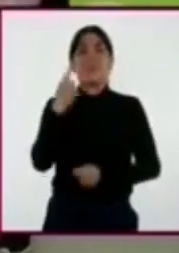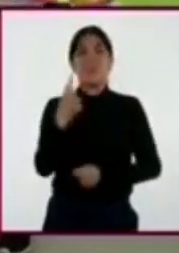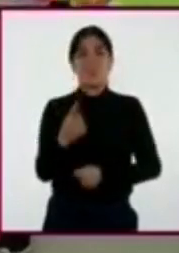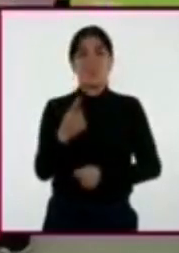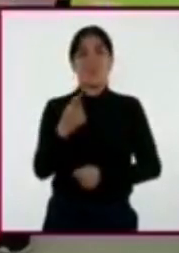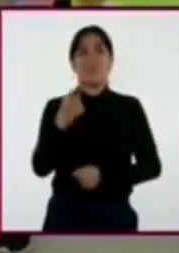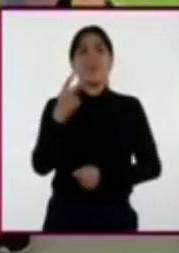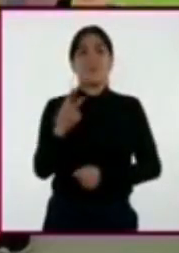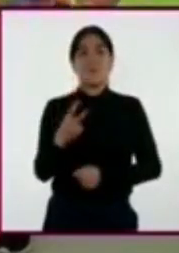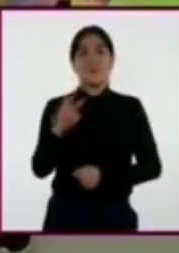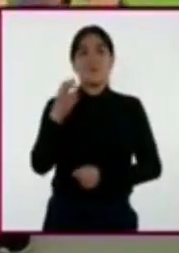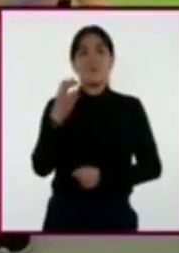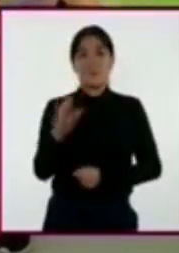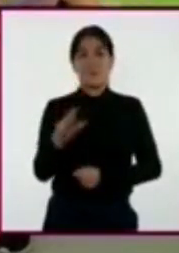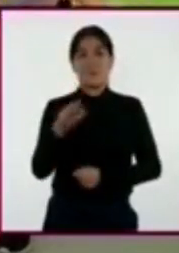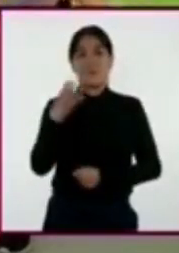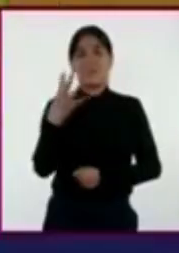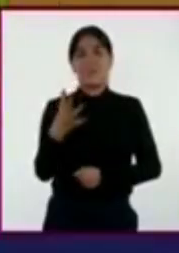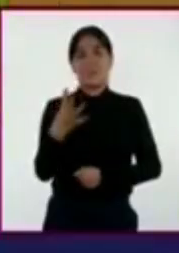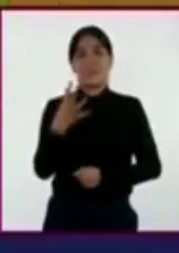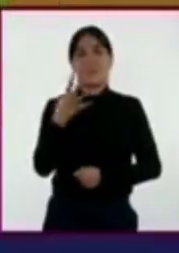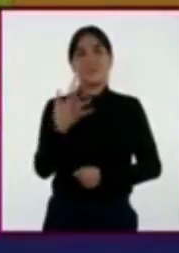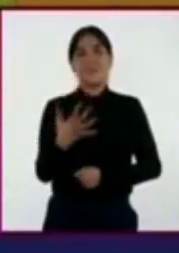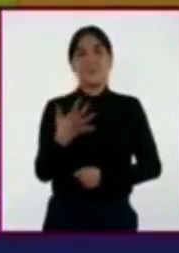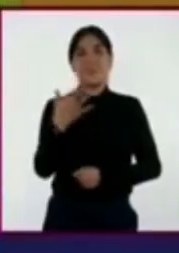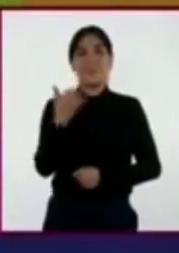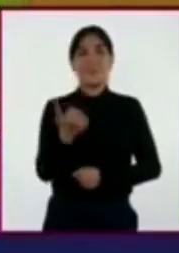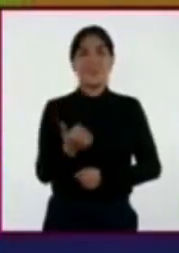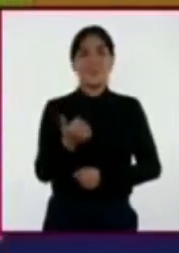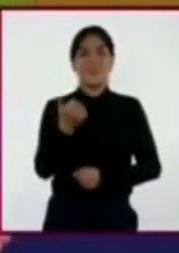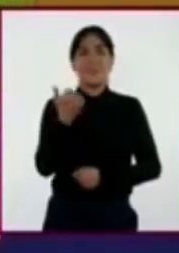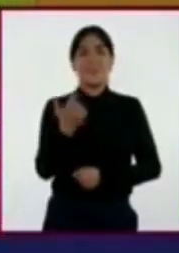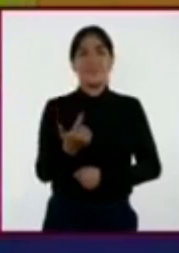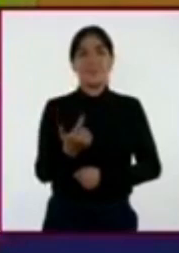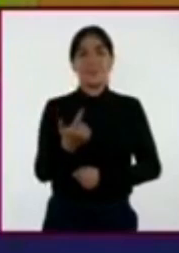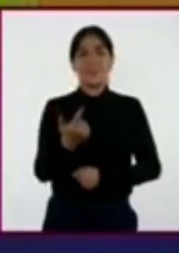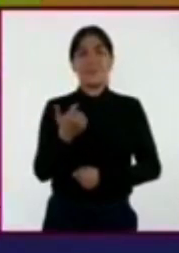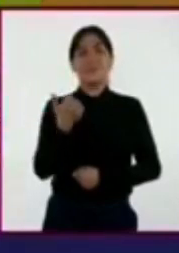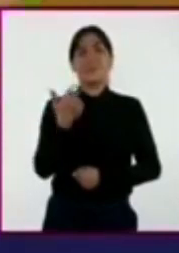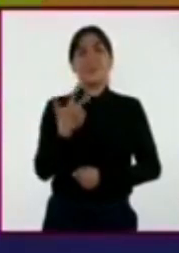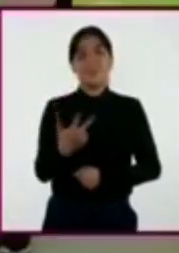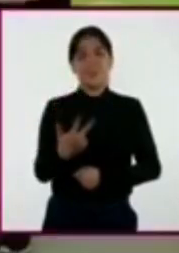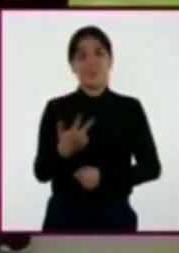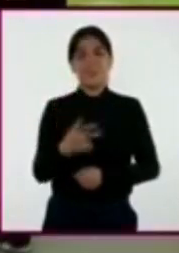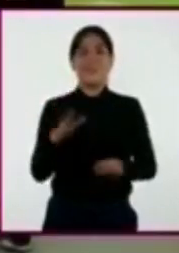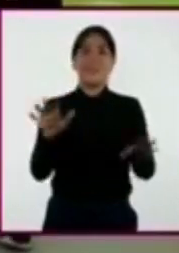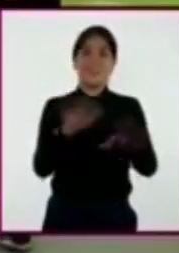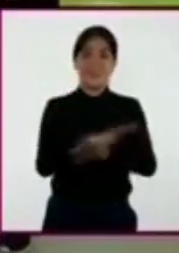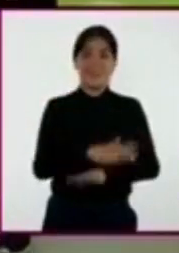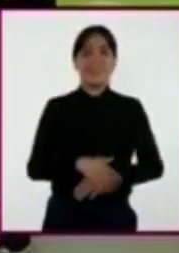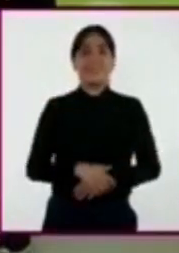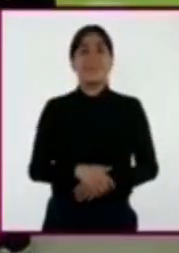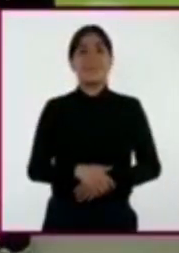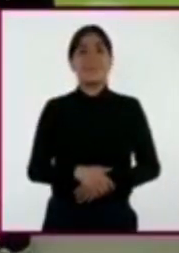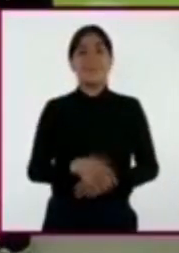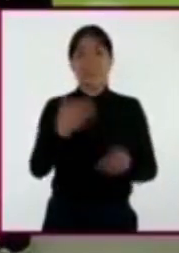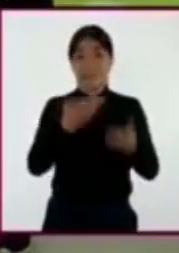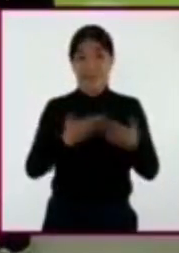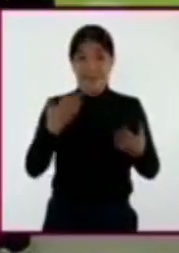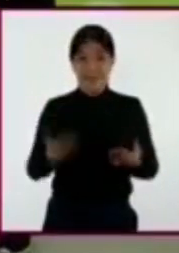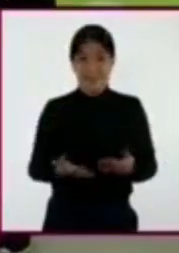1, 2, 3, 4, 5, 6, 7, cambio.